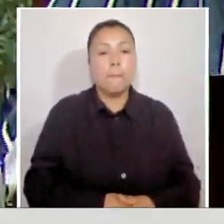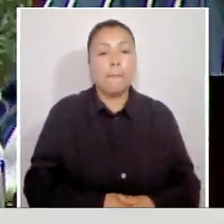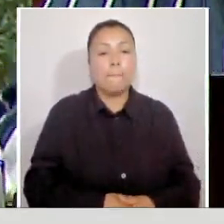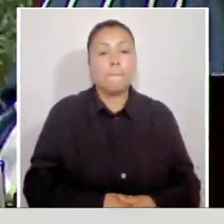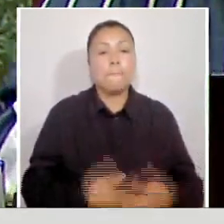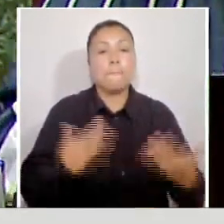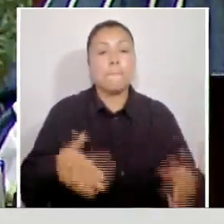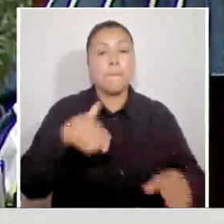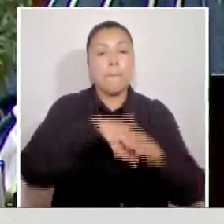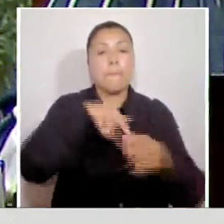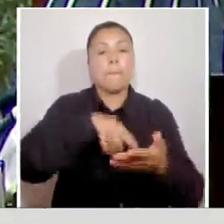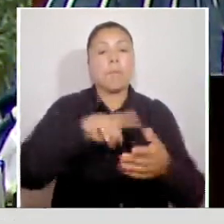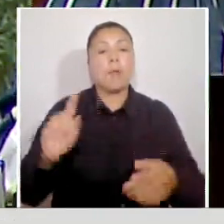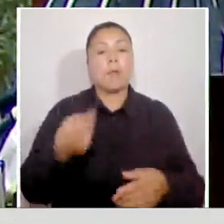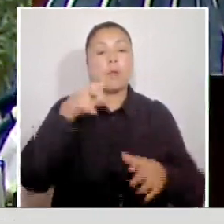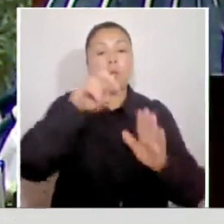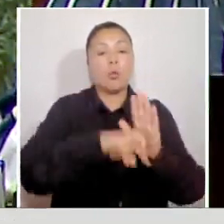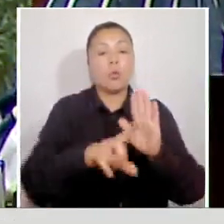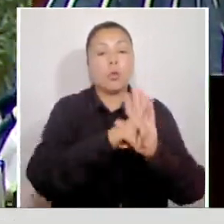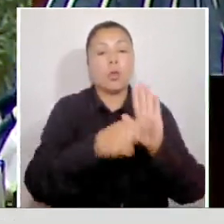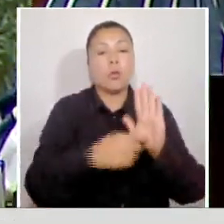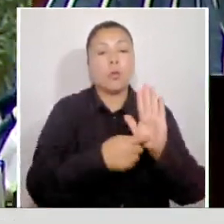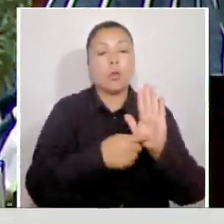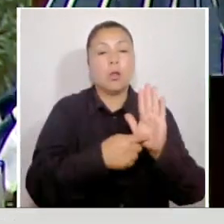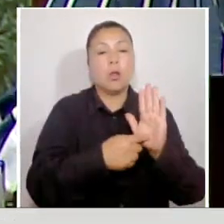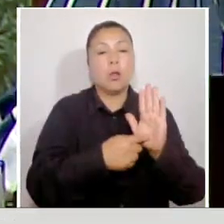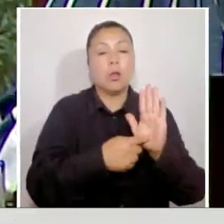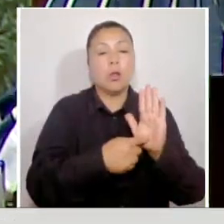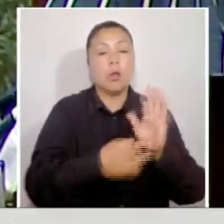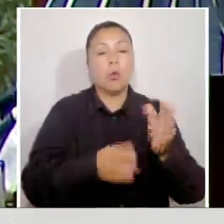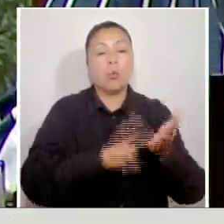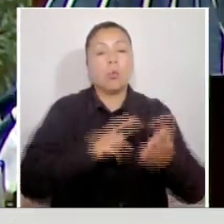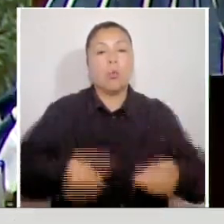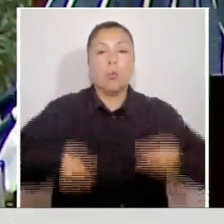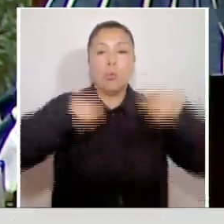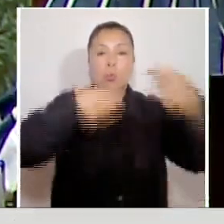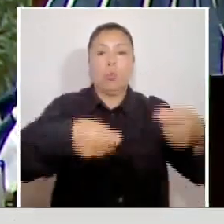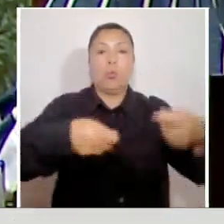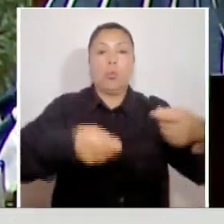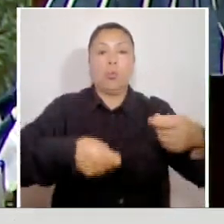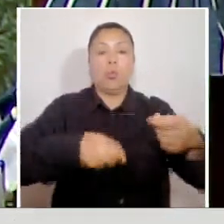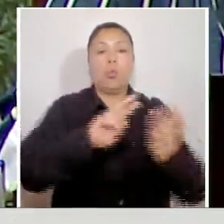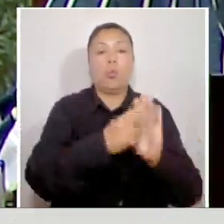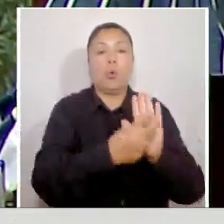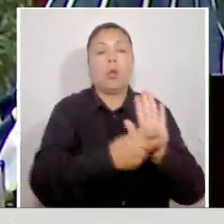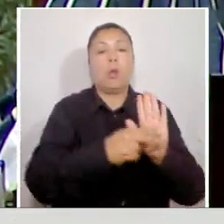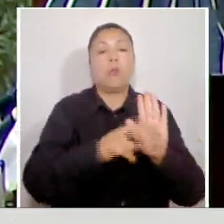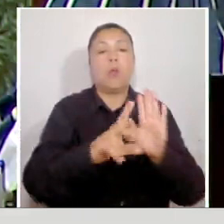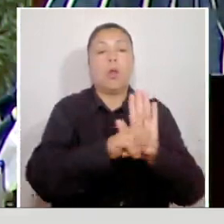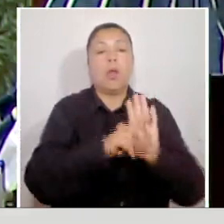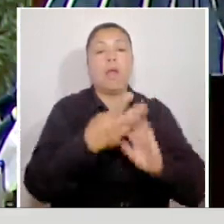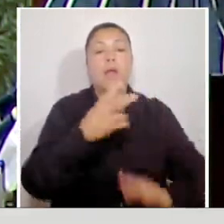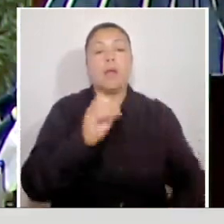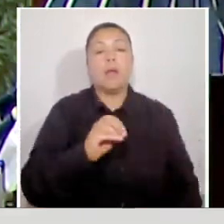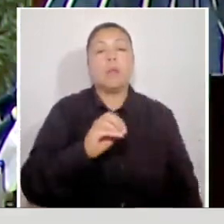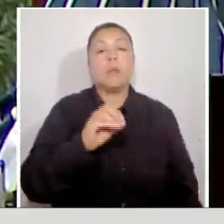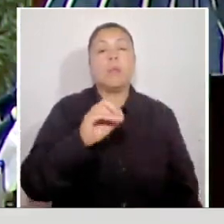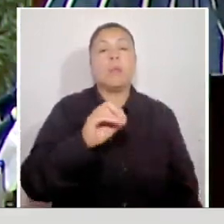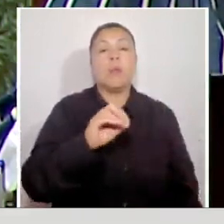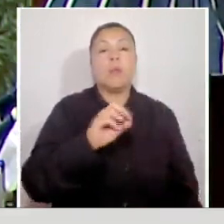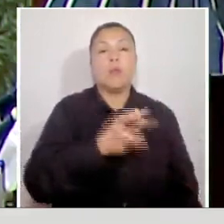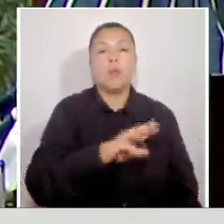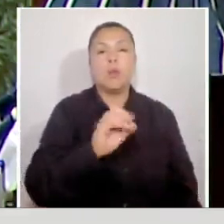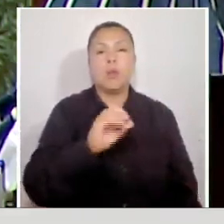la votación general del proyecto de ley originado en moción que modifica la ley número 20903